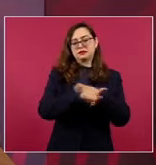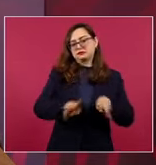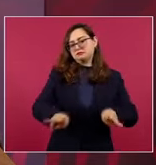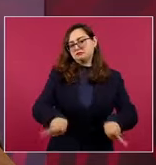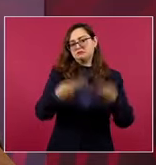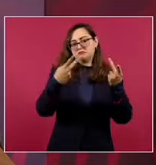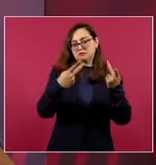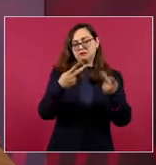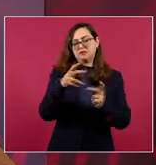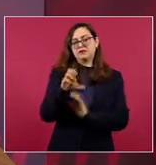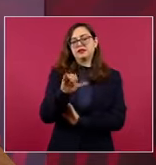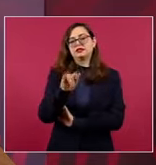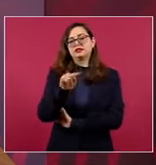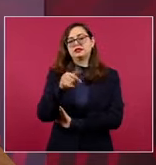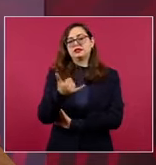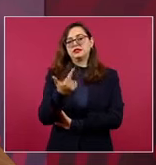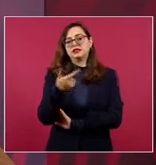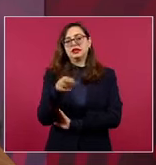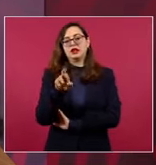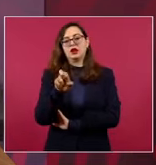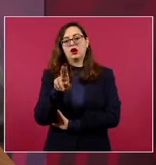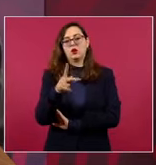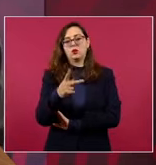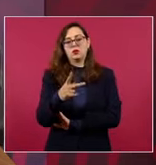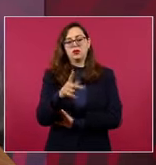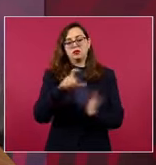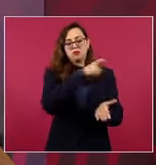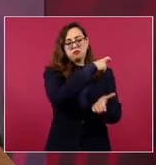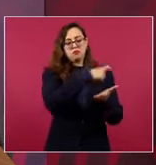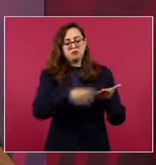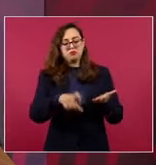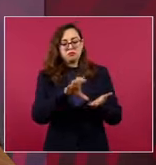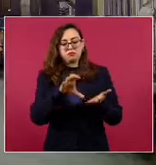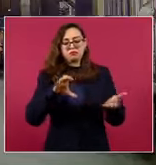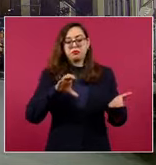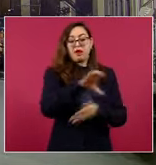12,000 millones de pesos de impuestos y no pagaron nada.